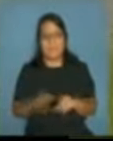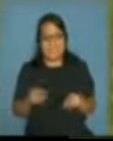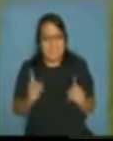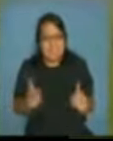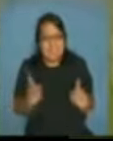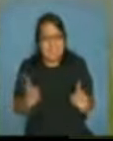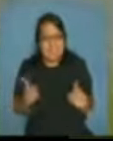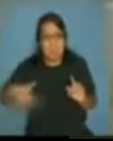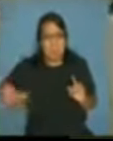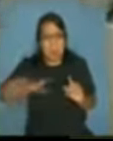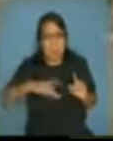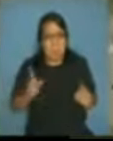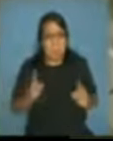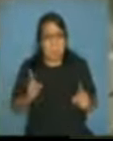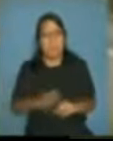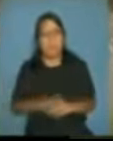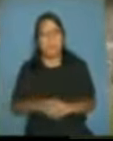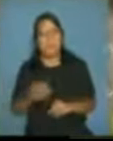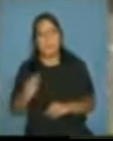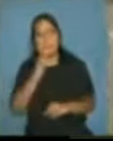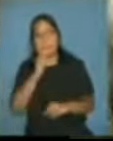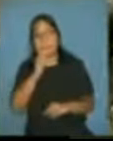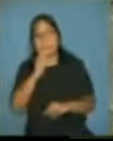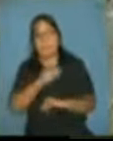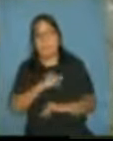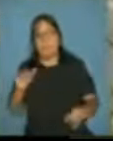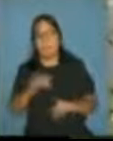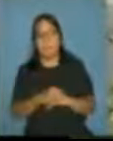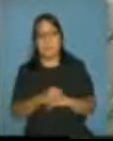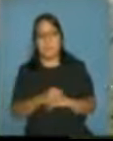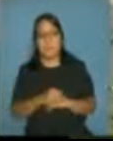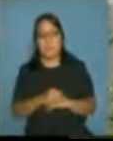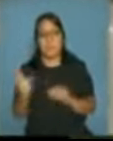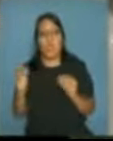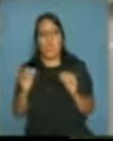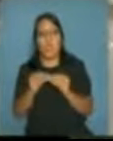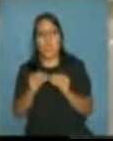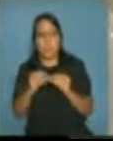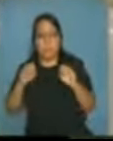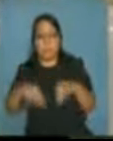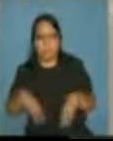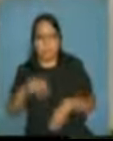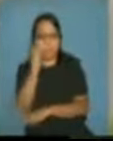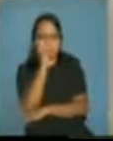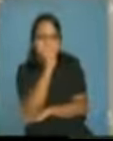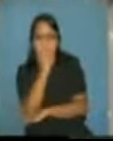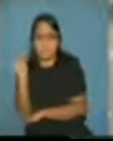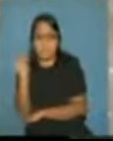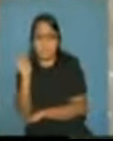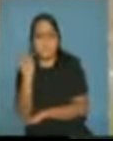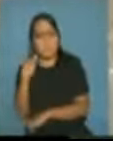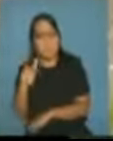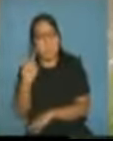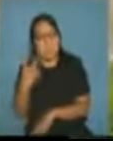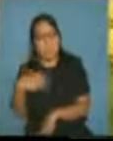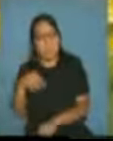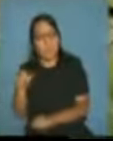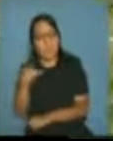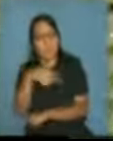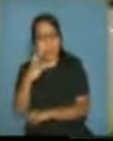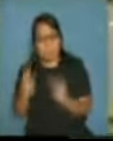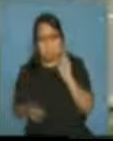Es en el mismo lugar. En el mismo lugar, se estaba haciendo el informe por parte de Cristian, los chicos del equipo se quedaron trabajando en el lugar y empezamos a ver esta situación.